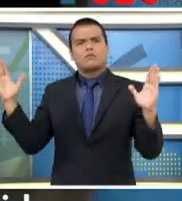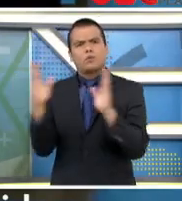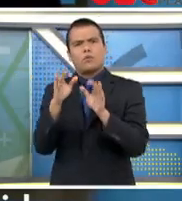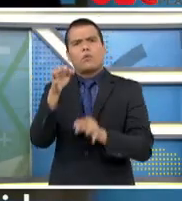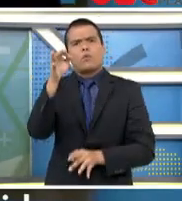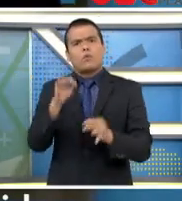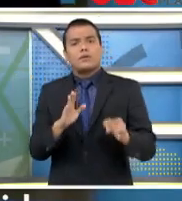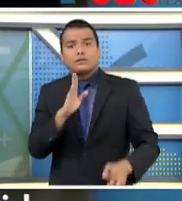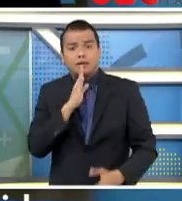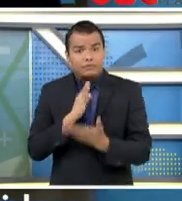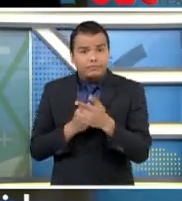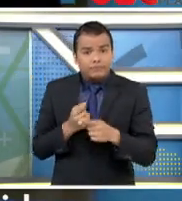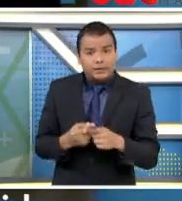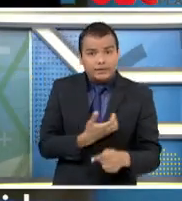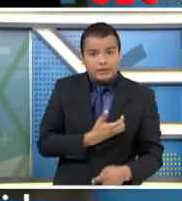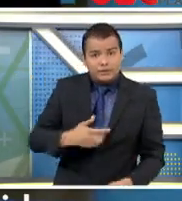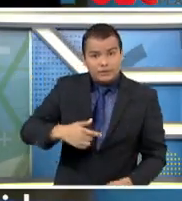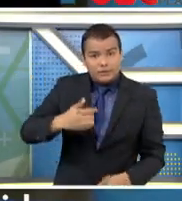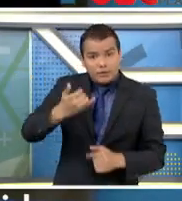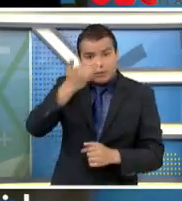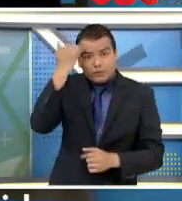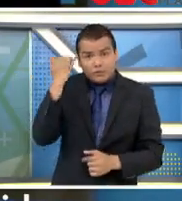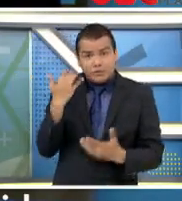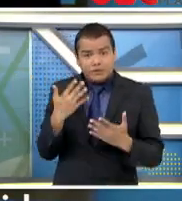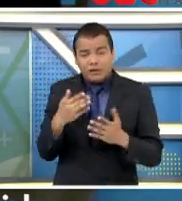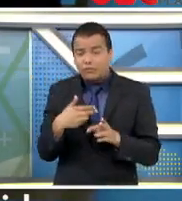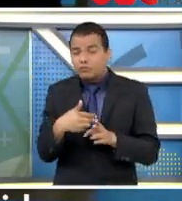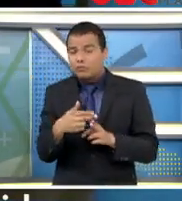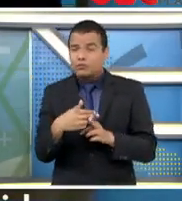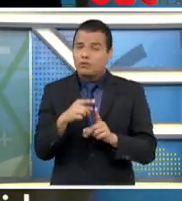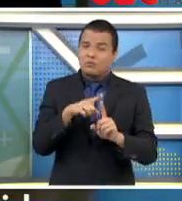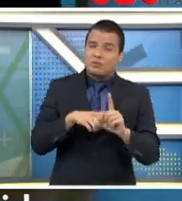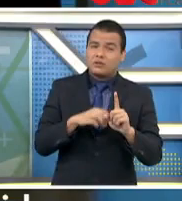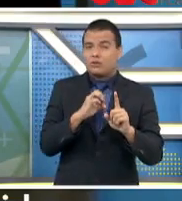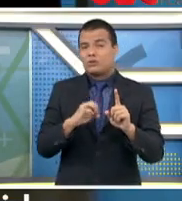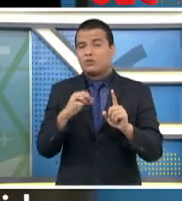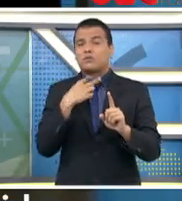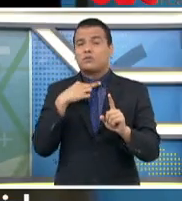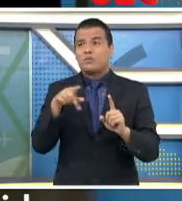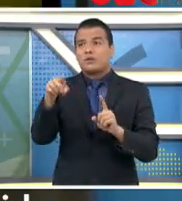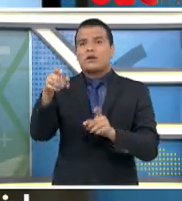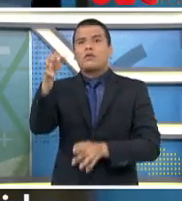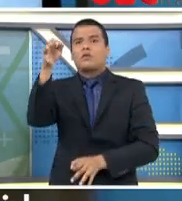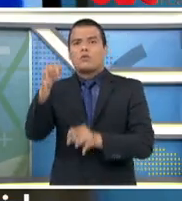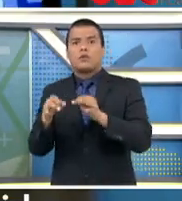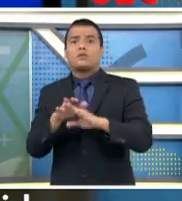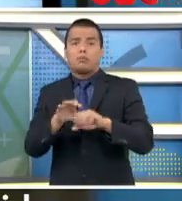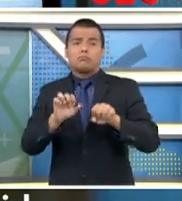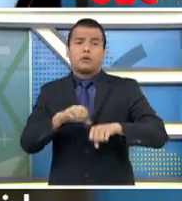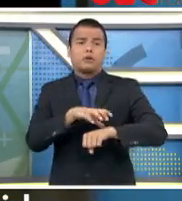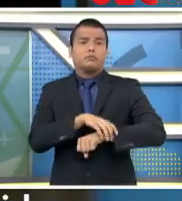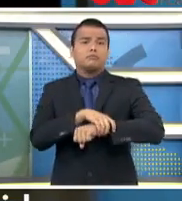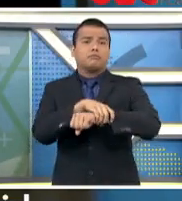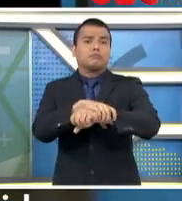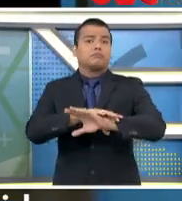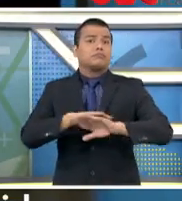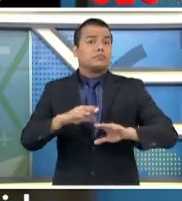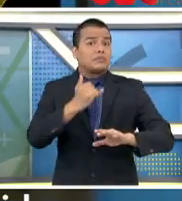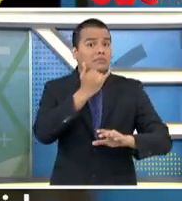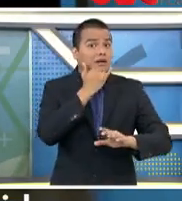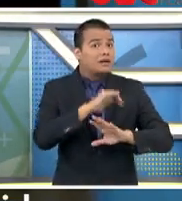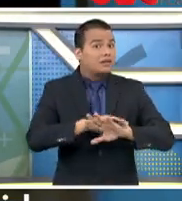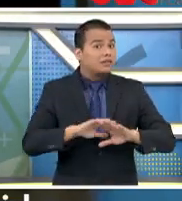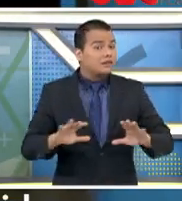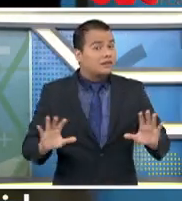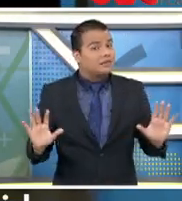este caso, es el exalcalde Ospina, quien en más o menos un mes deberá estar yendo ante un juez y le pueden hacer detención preventiva y de ser hallado